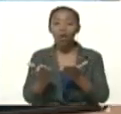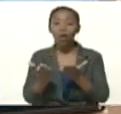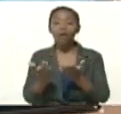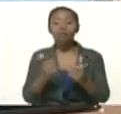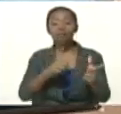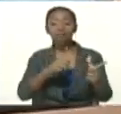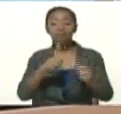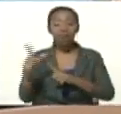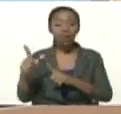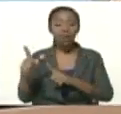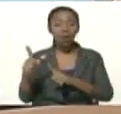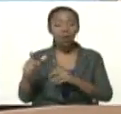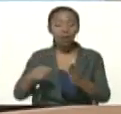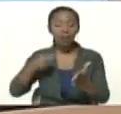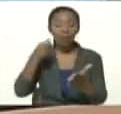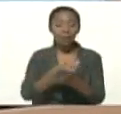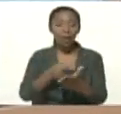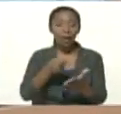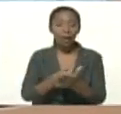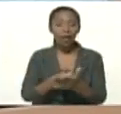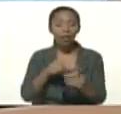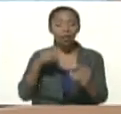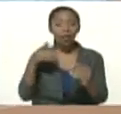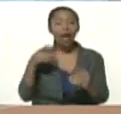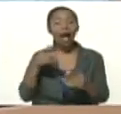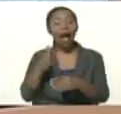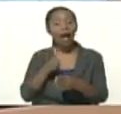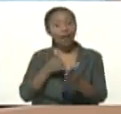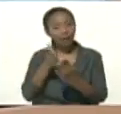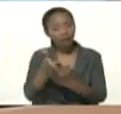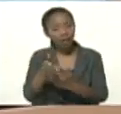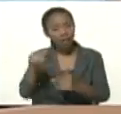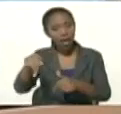cancelen a través de este criptoactivo y se ve